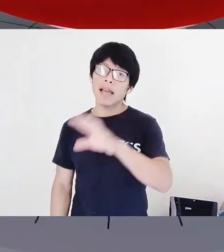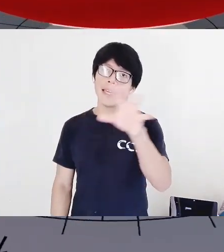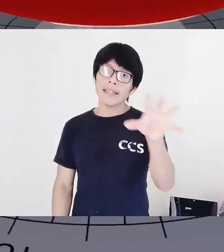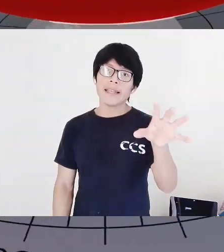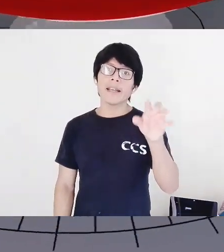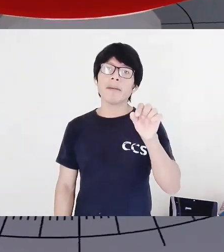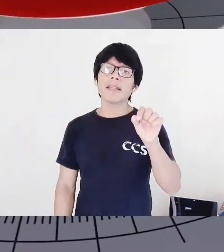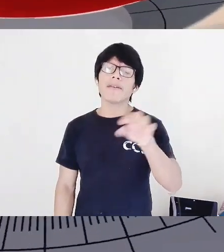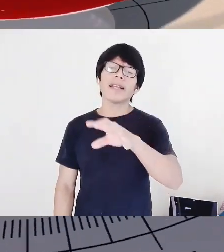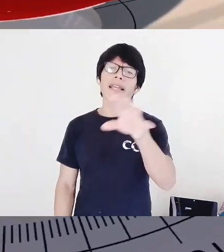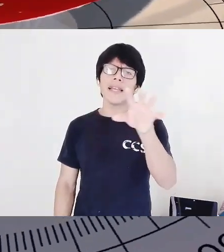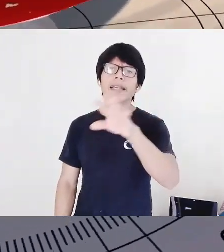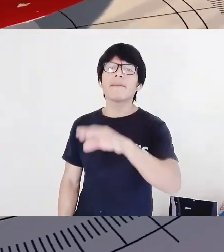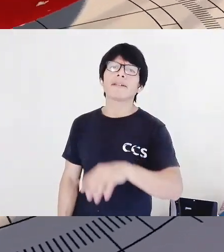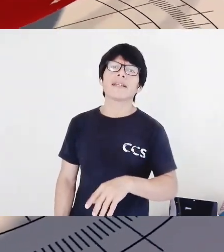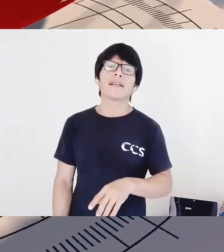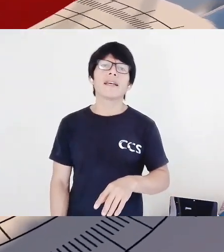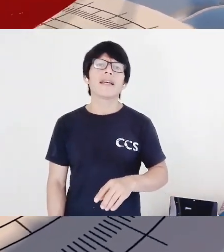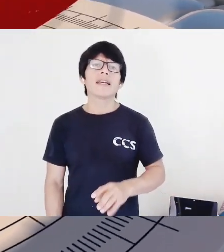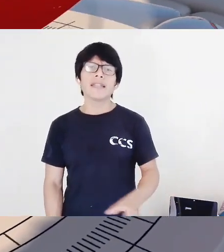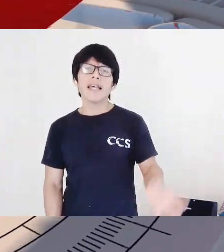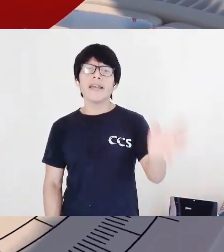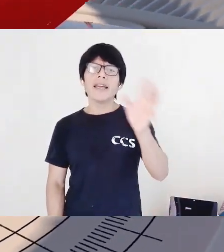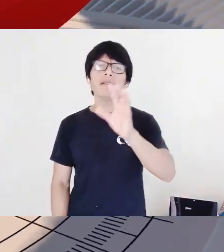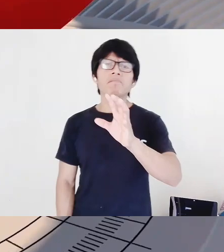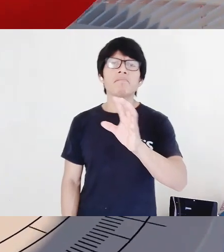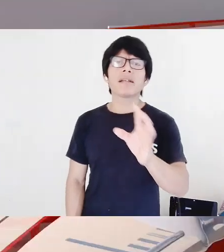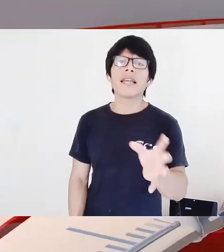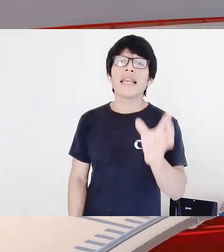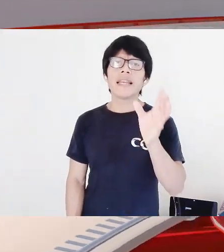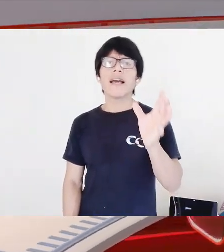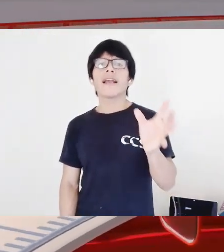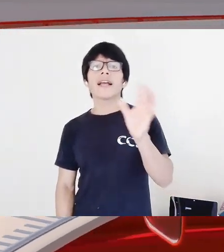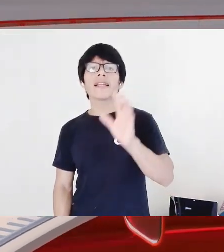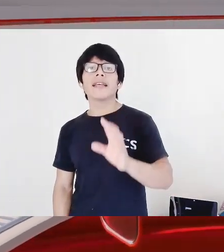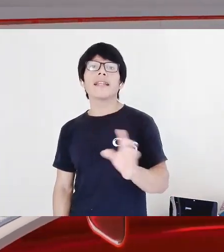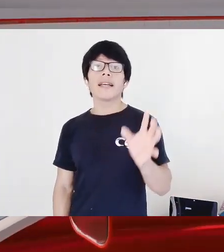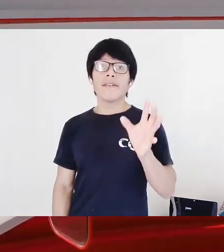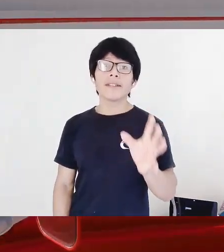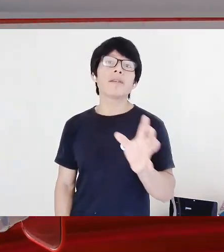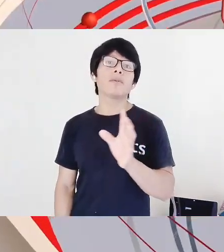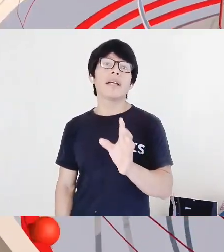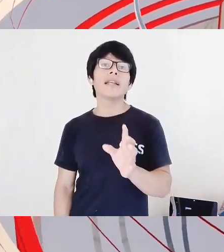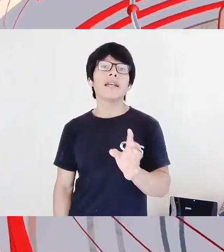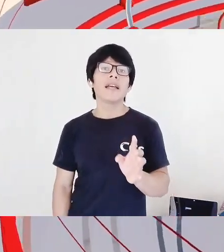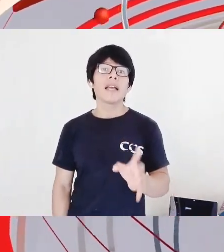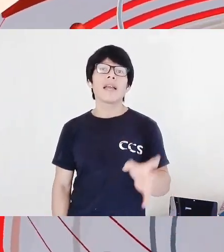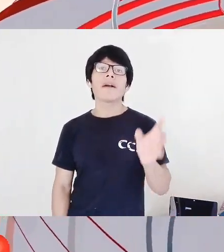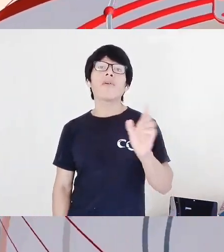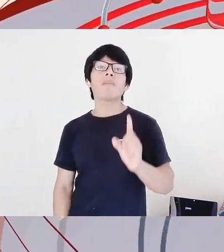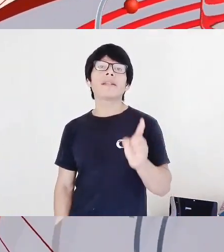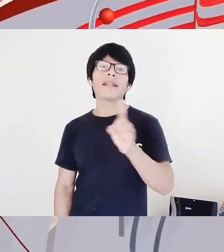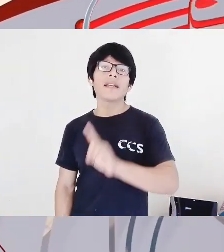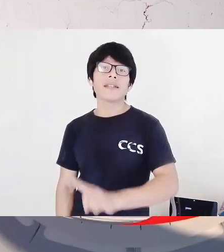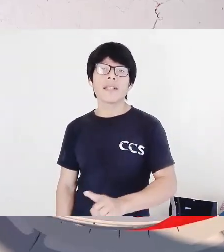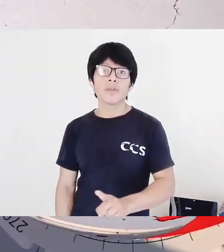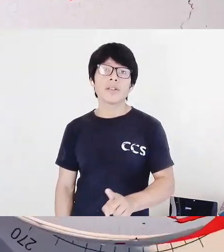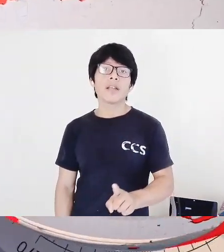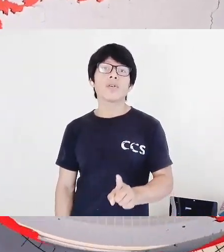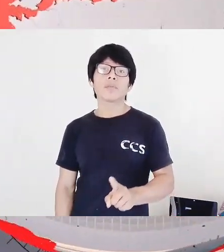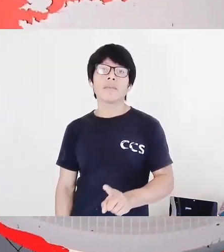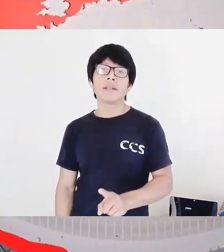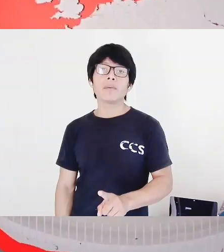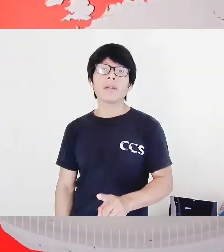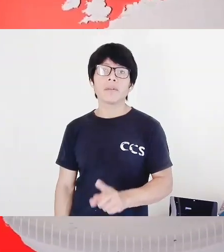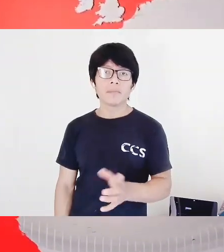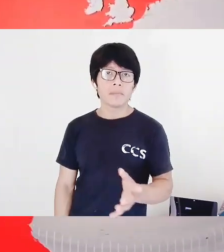presidenciable. Internamente van a elegir quién va a ser. Y ya de ahí van a elegir a la candidata que va a ser mujer, que va a competir en las elecciones